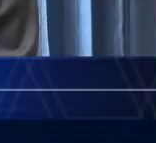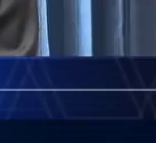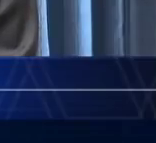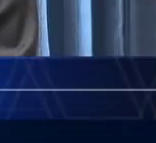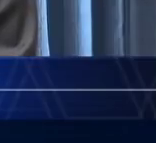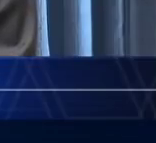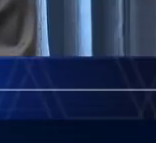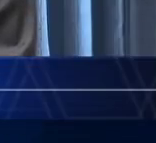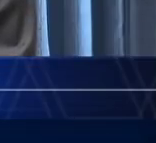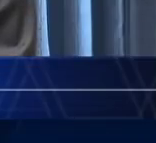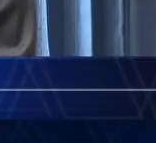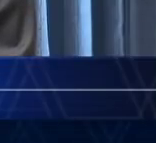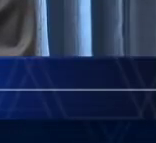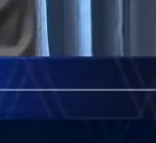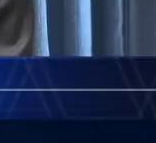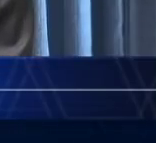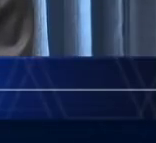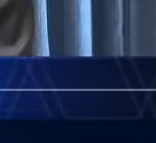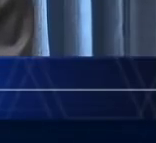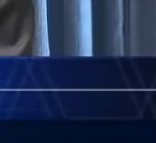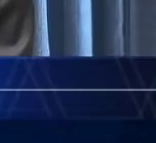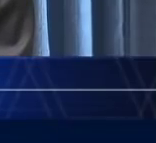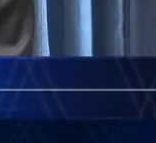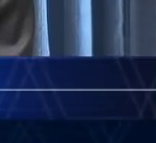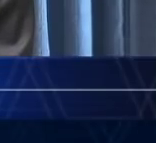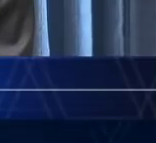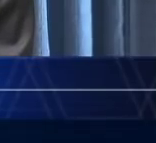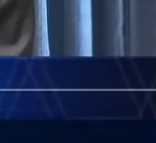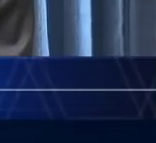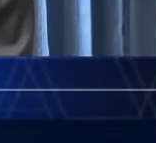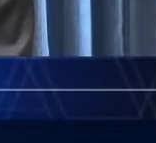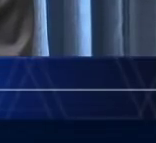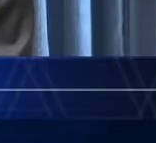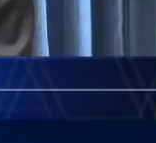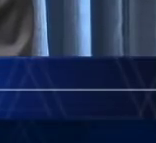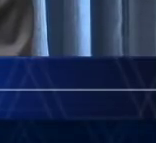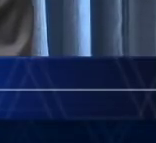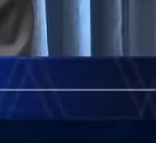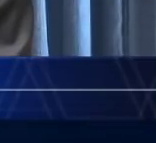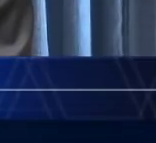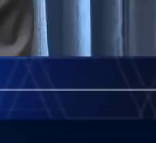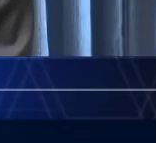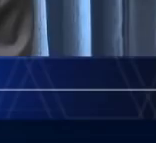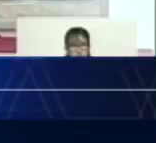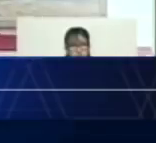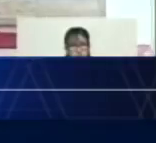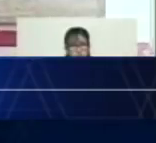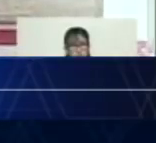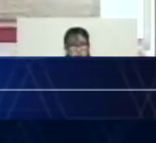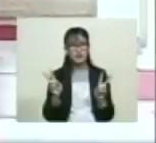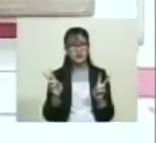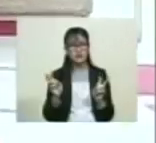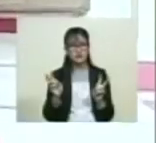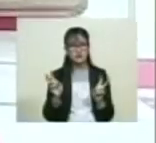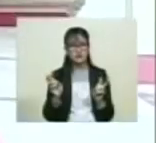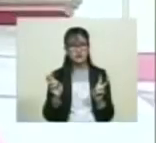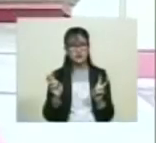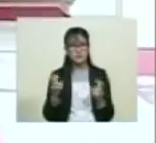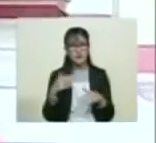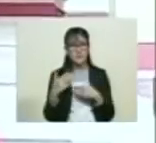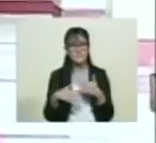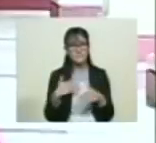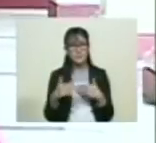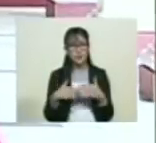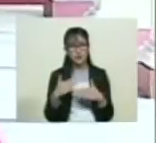Producción televisiva. Retomemos con fuerza, cuenten con modesto esfuerzo que uno pueda hacer. Jorge Rodríguez, vicepresidente